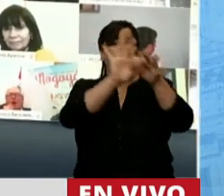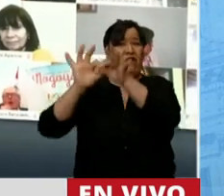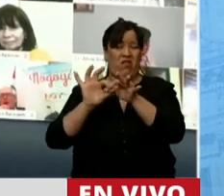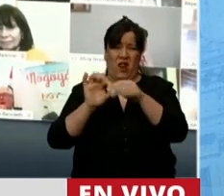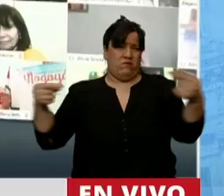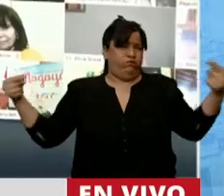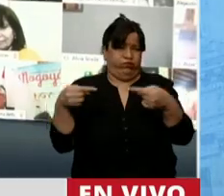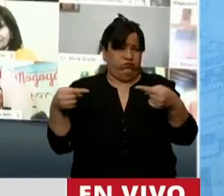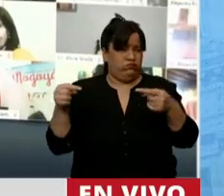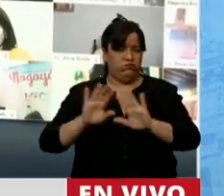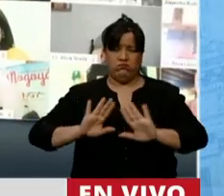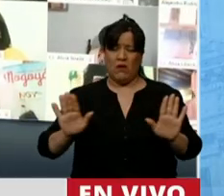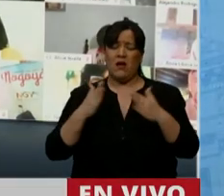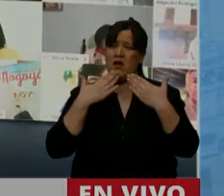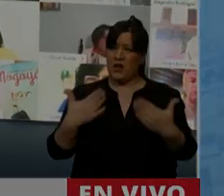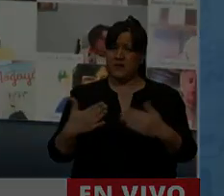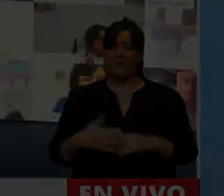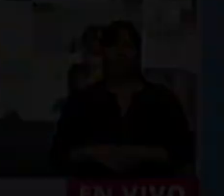distribuyendo los fondos gracias disfrazados su tiempo